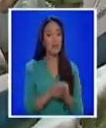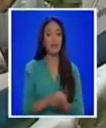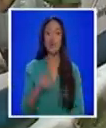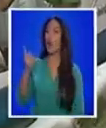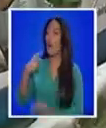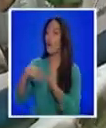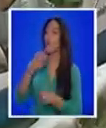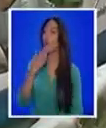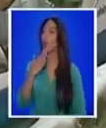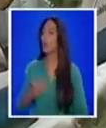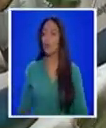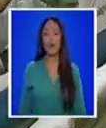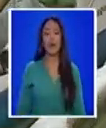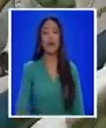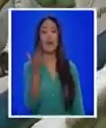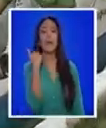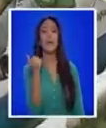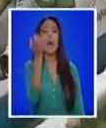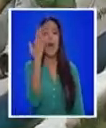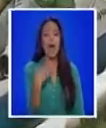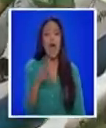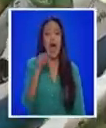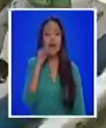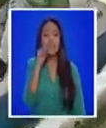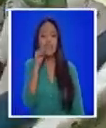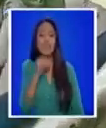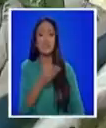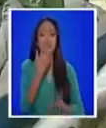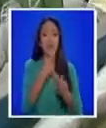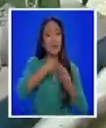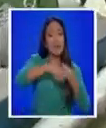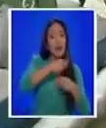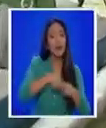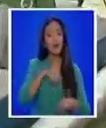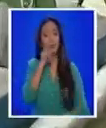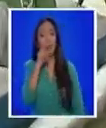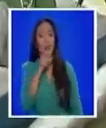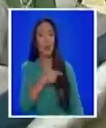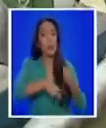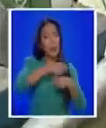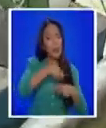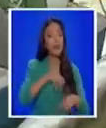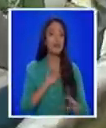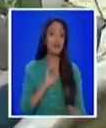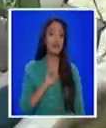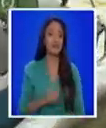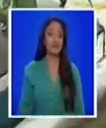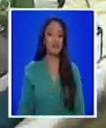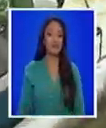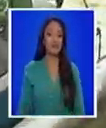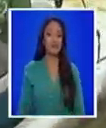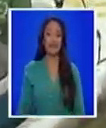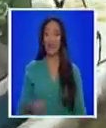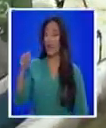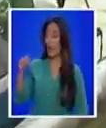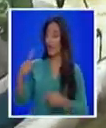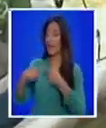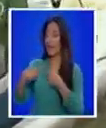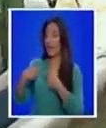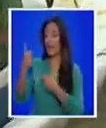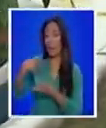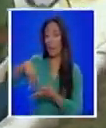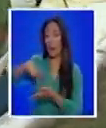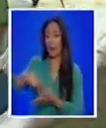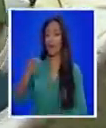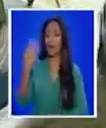¿Cómo las vendes? Yo digo, arepita, reina pepiá, carne mechada, pollo. Y acá en Quito, en cambio, vas a bailar un poquito. A